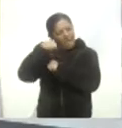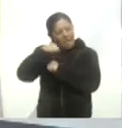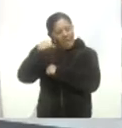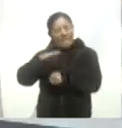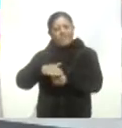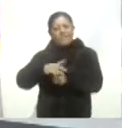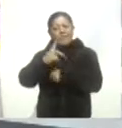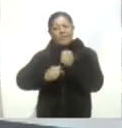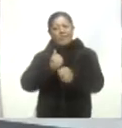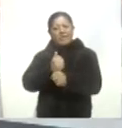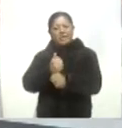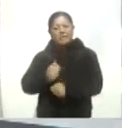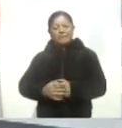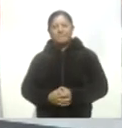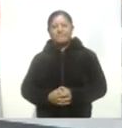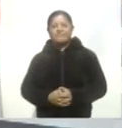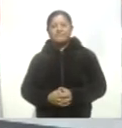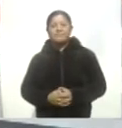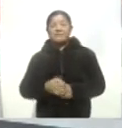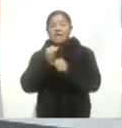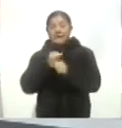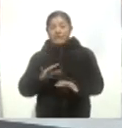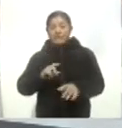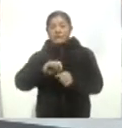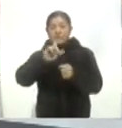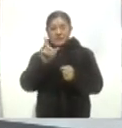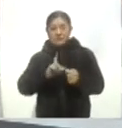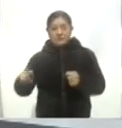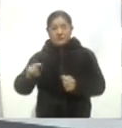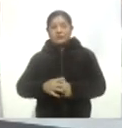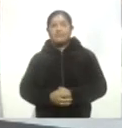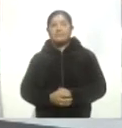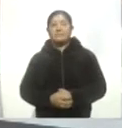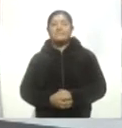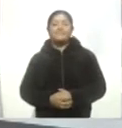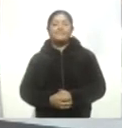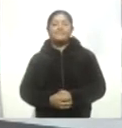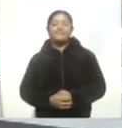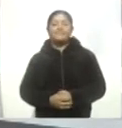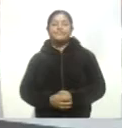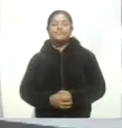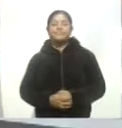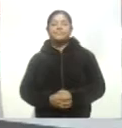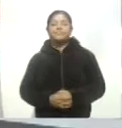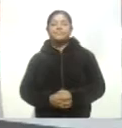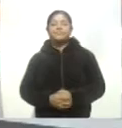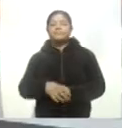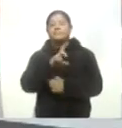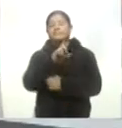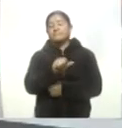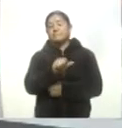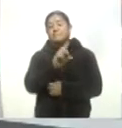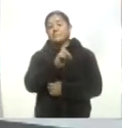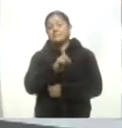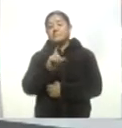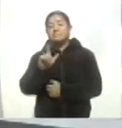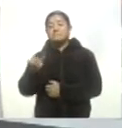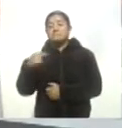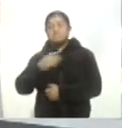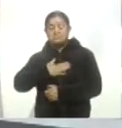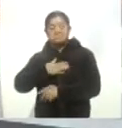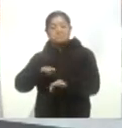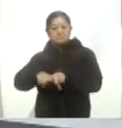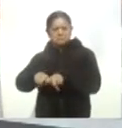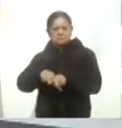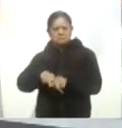año. En información nacional, que David León y mi hermano sean